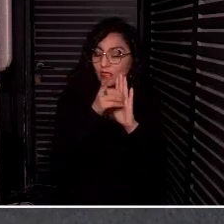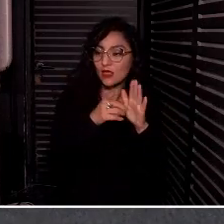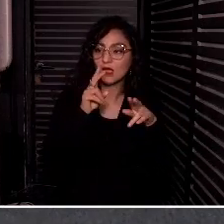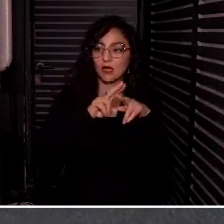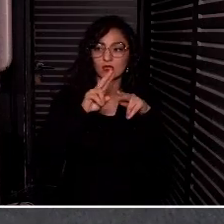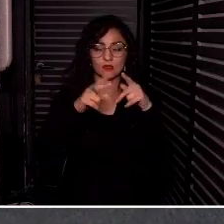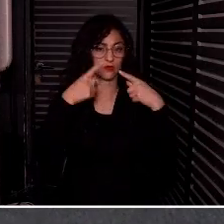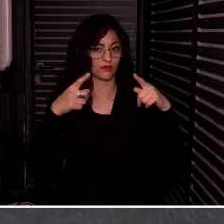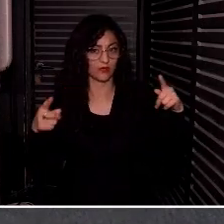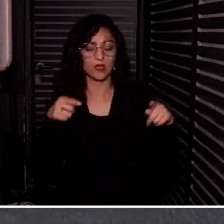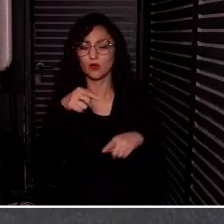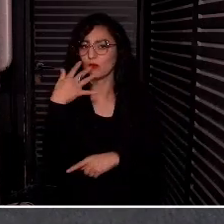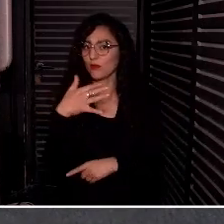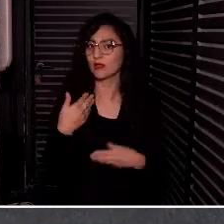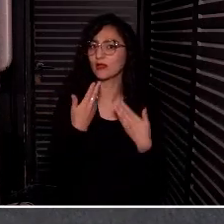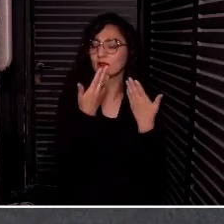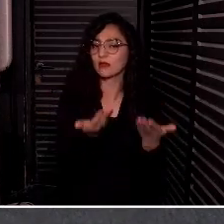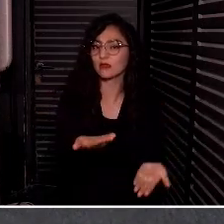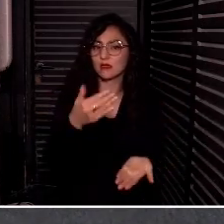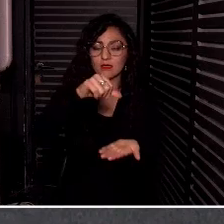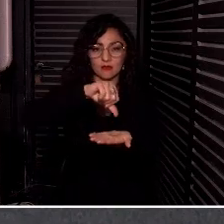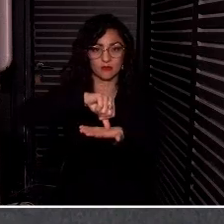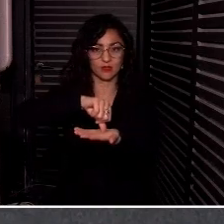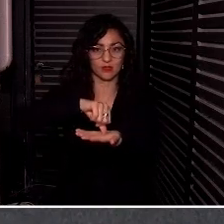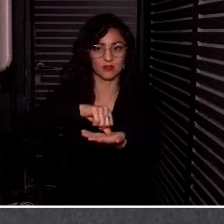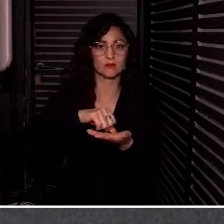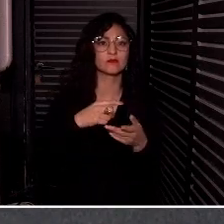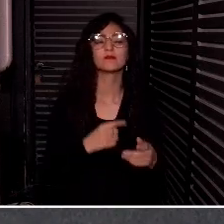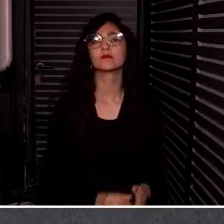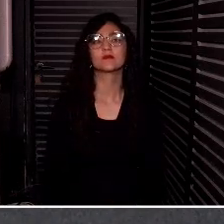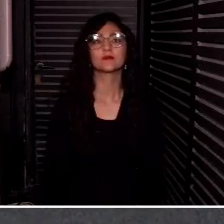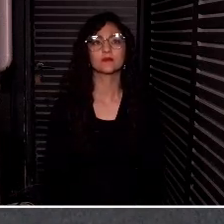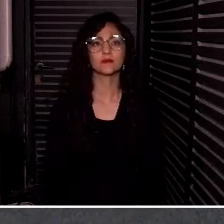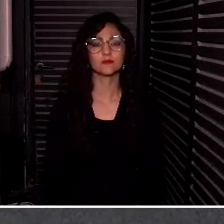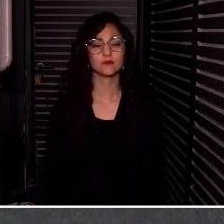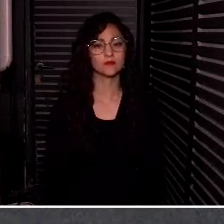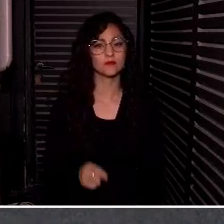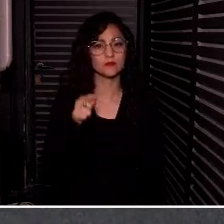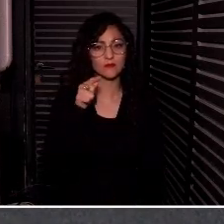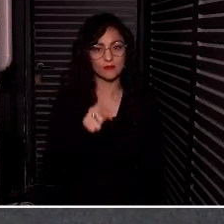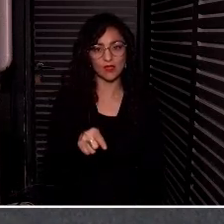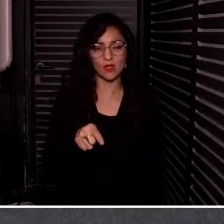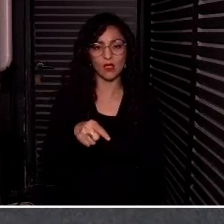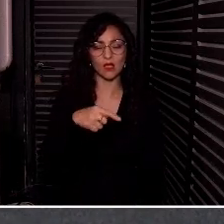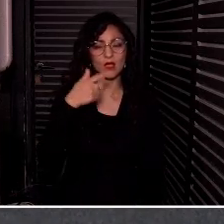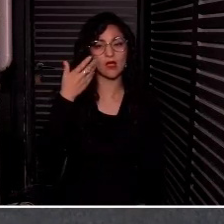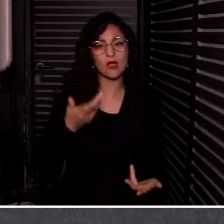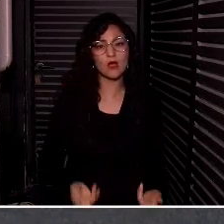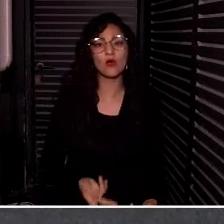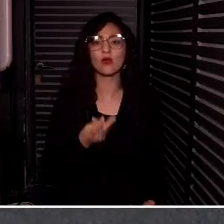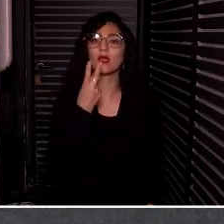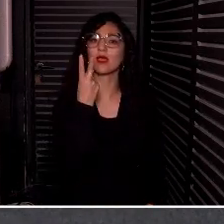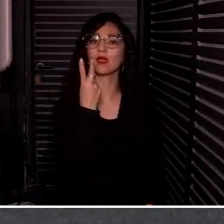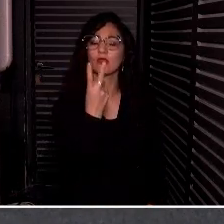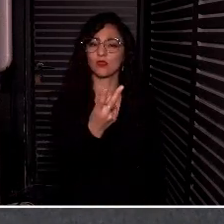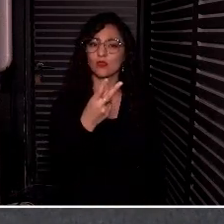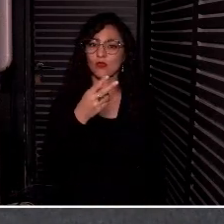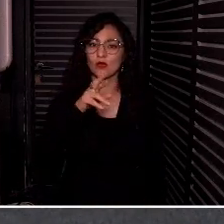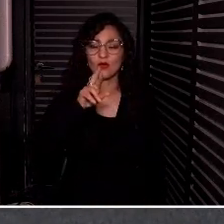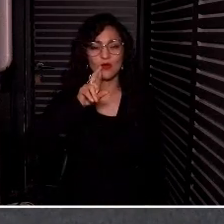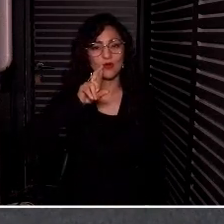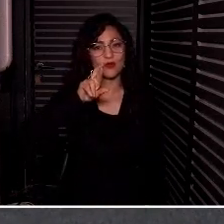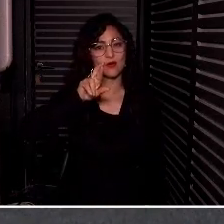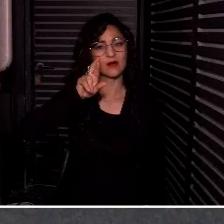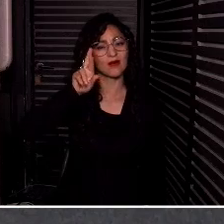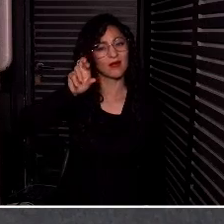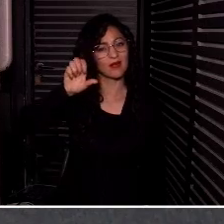nosotros tenemos pocos incentivos para que eso suceda hoy día los dos realties que se están transmitiendo en televisión se